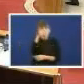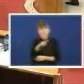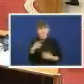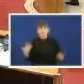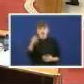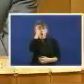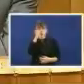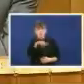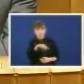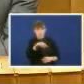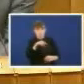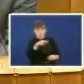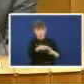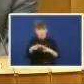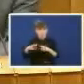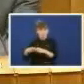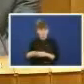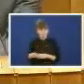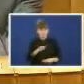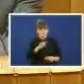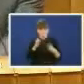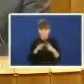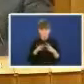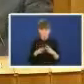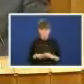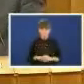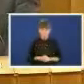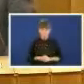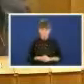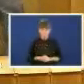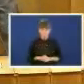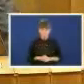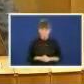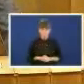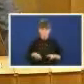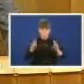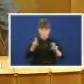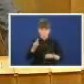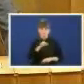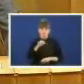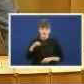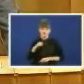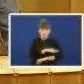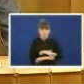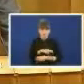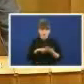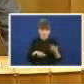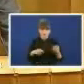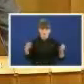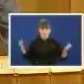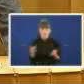asunto segunda cuestión a novo fronteiro do autogoverno de Galiza deberá de ser un novo